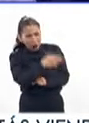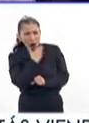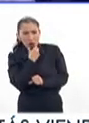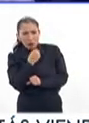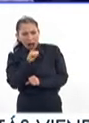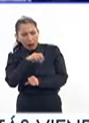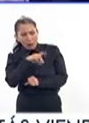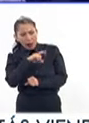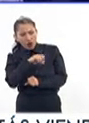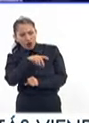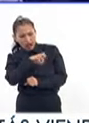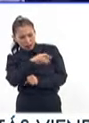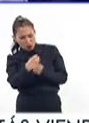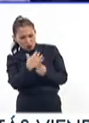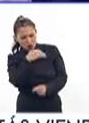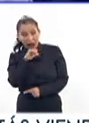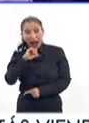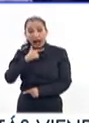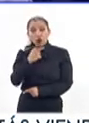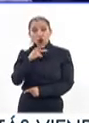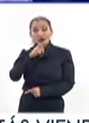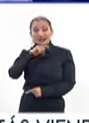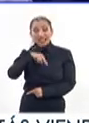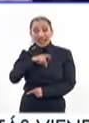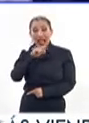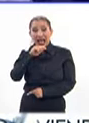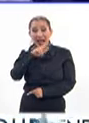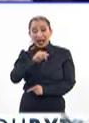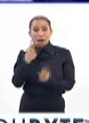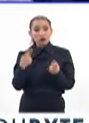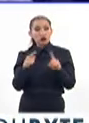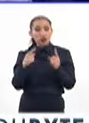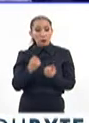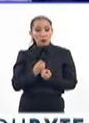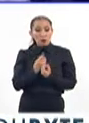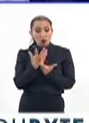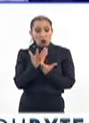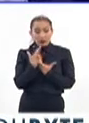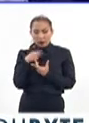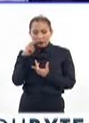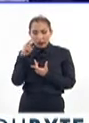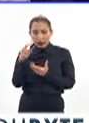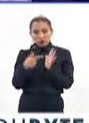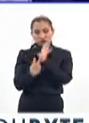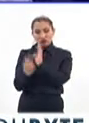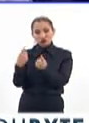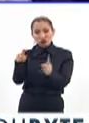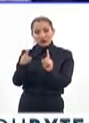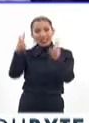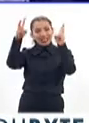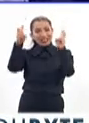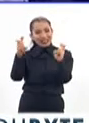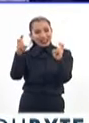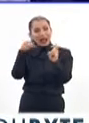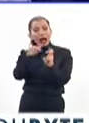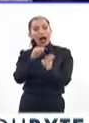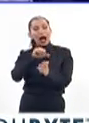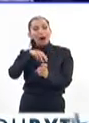gran influencia, con Agustín Lara a la cabeza, el famoso músico poeta. Entonces nuestro espectáculo lleva un título de